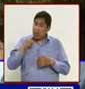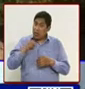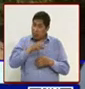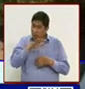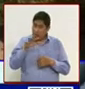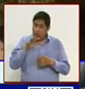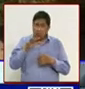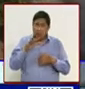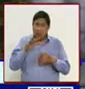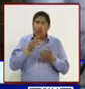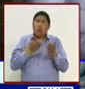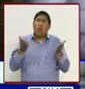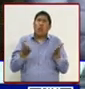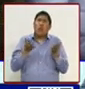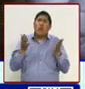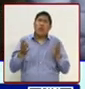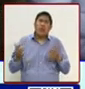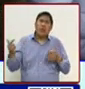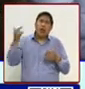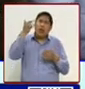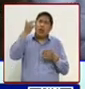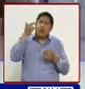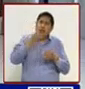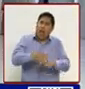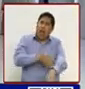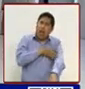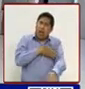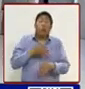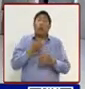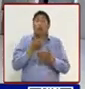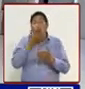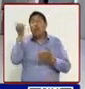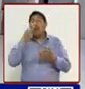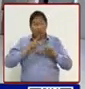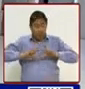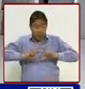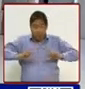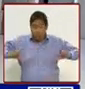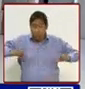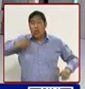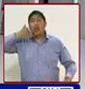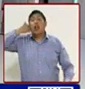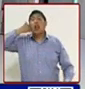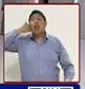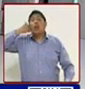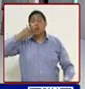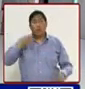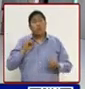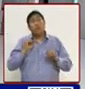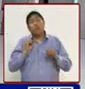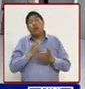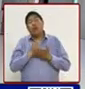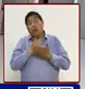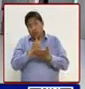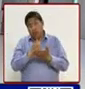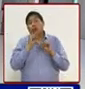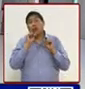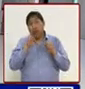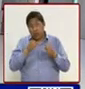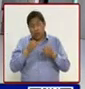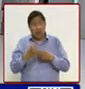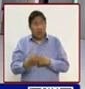periodista. ¿Dónde, don Samuel, puede llegar esta ayuda? ¿A qué número también la gente se puede comunicar para llegar con esta ayuda? Si usted nos